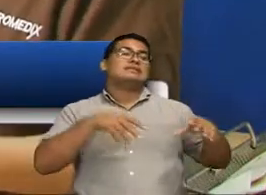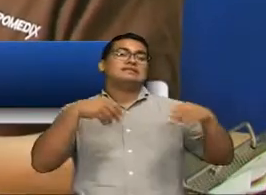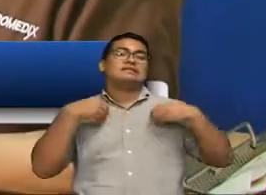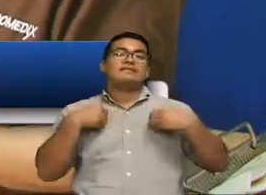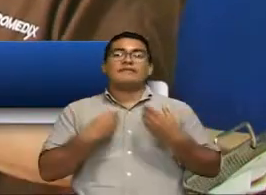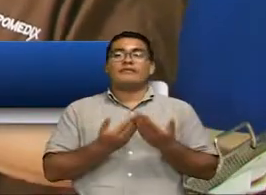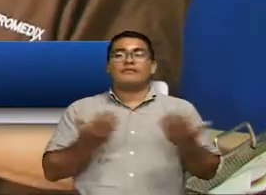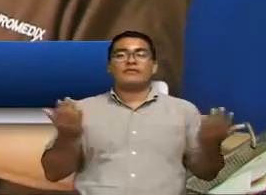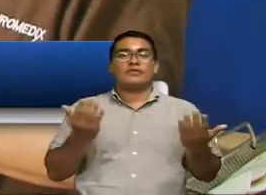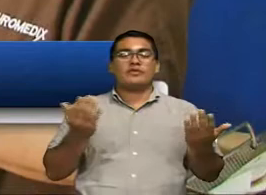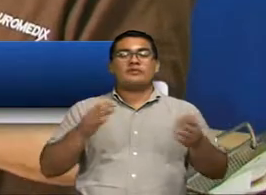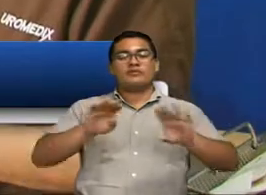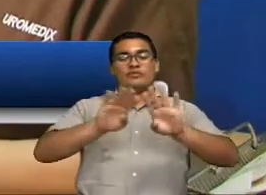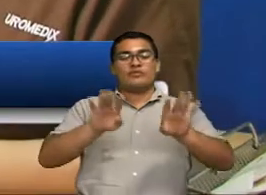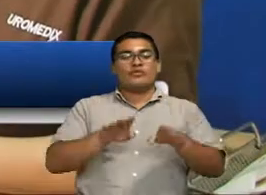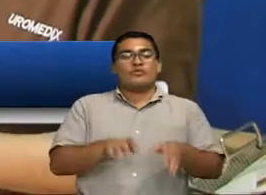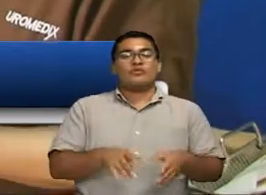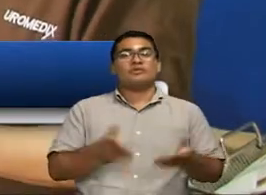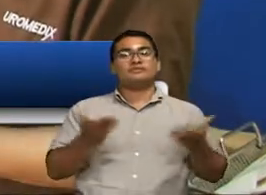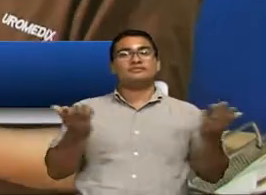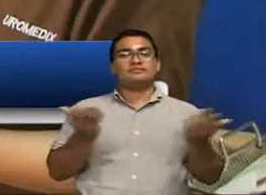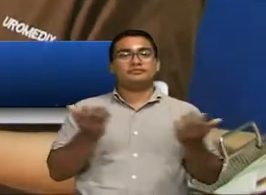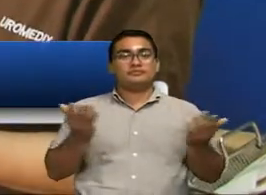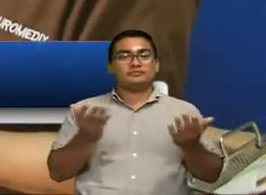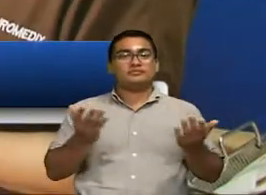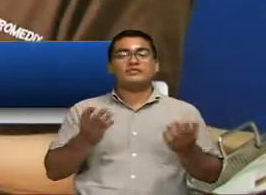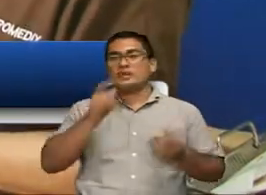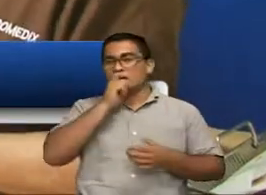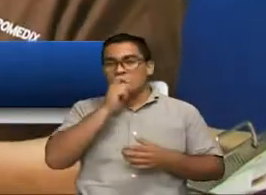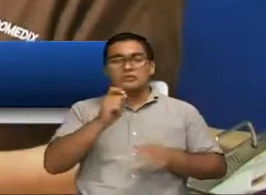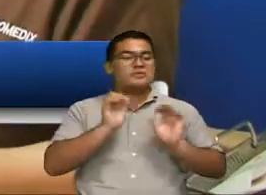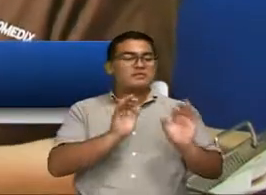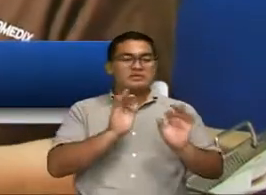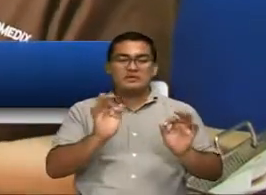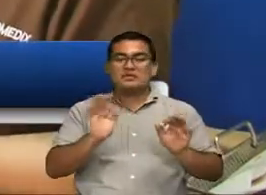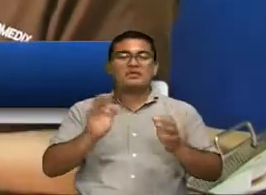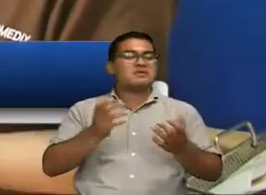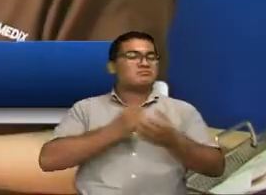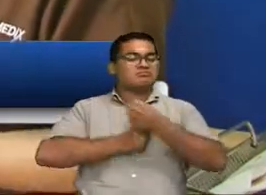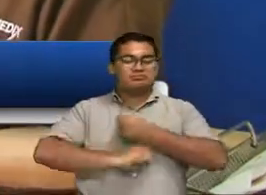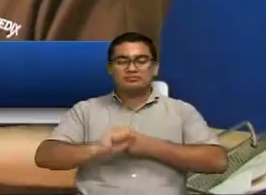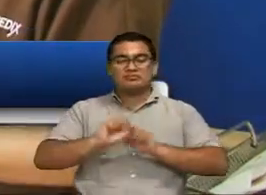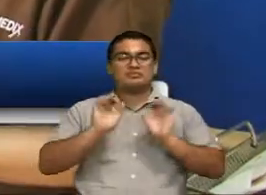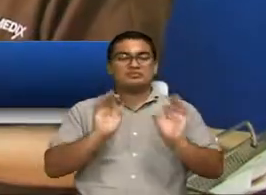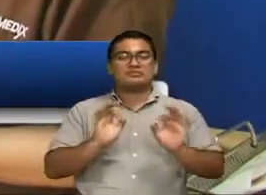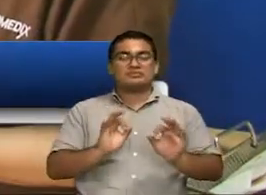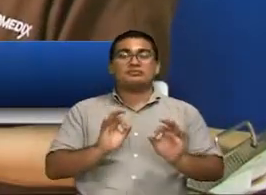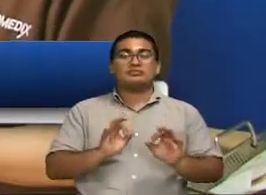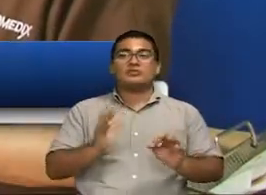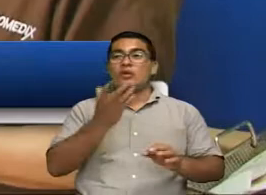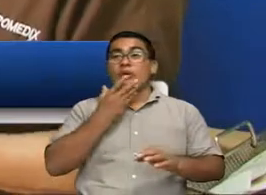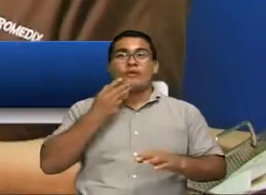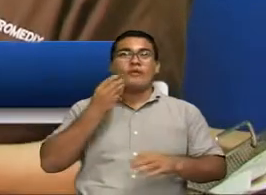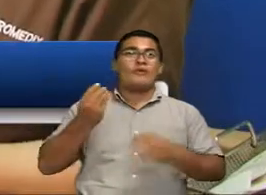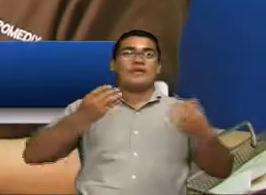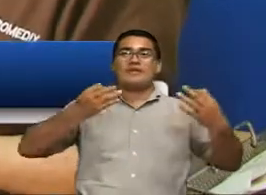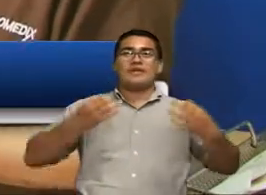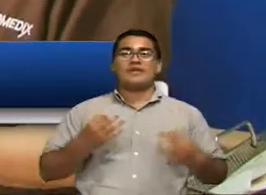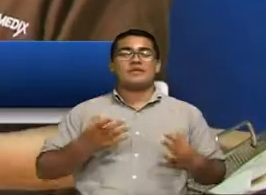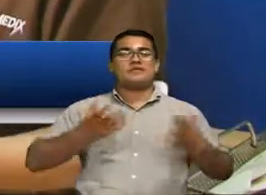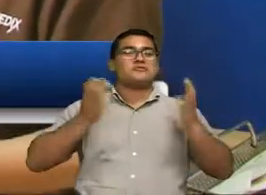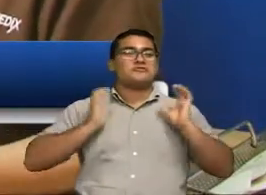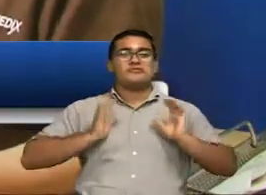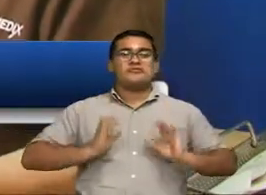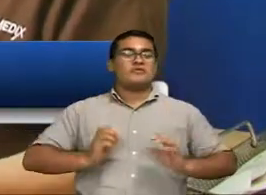Generalmente son las pacientes más cooperadoras en este sentido. Por la flexibilidad, tan jóvenes. Tan jóvenes,